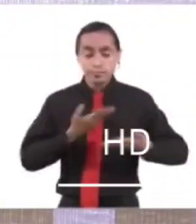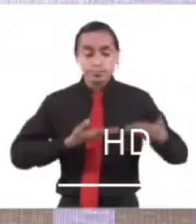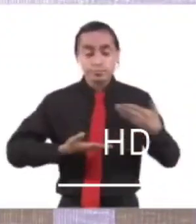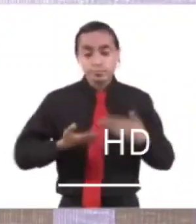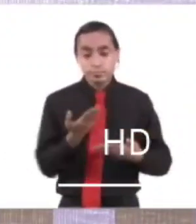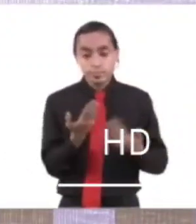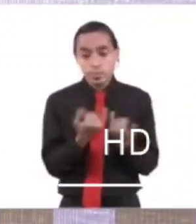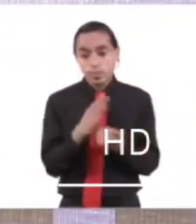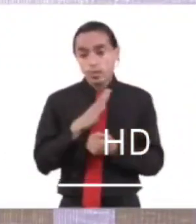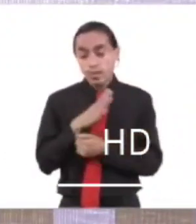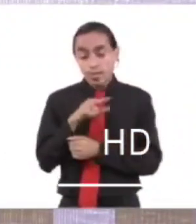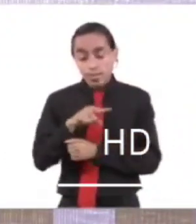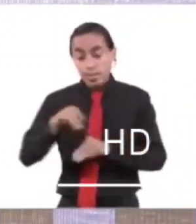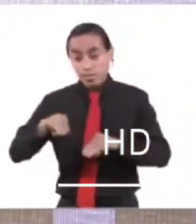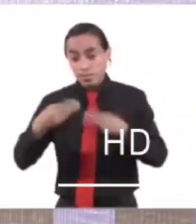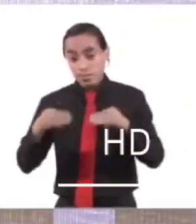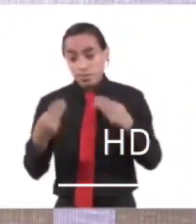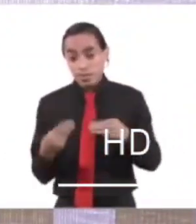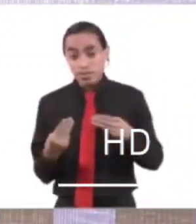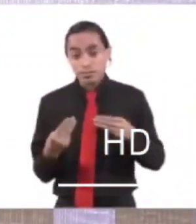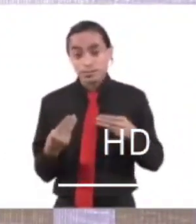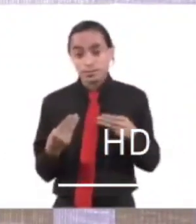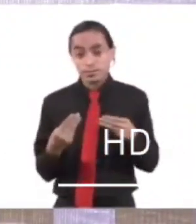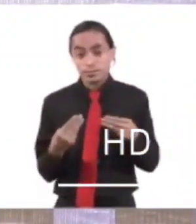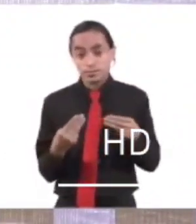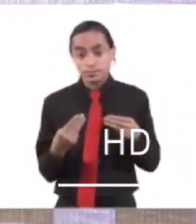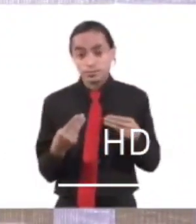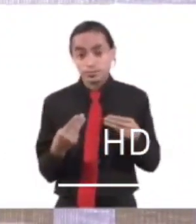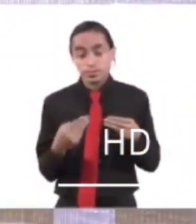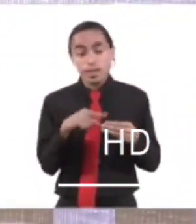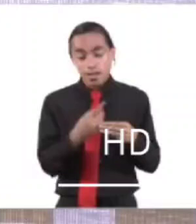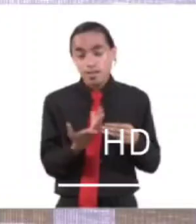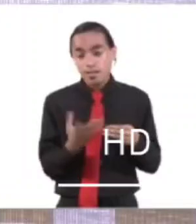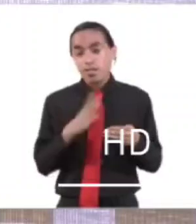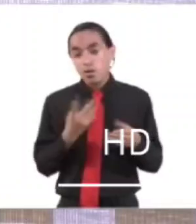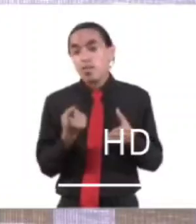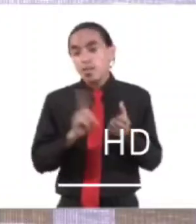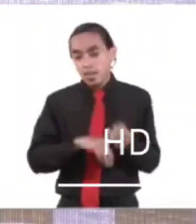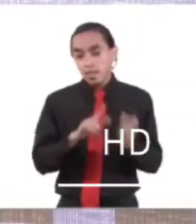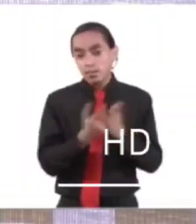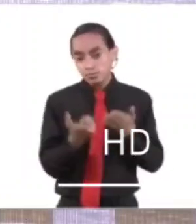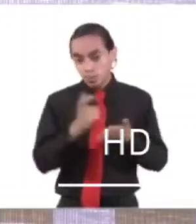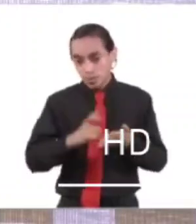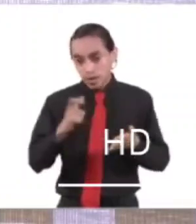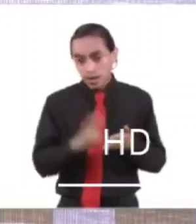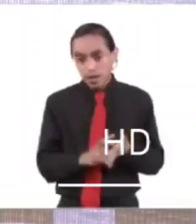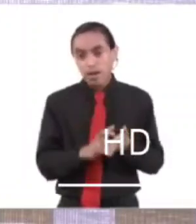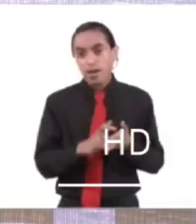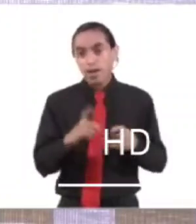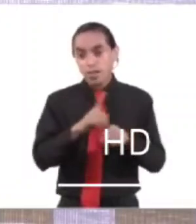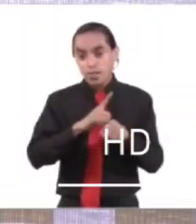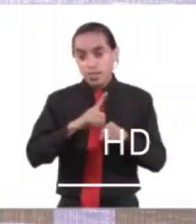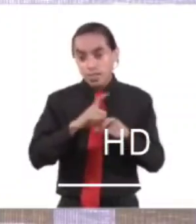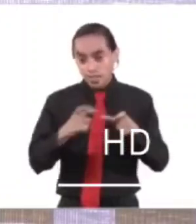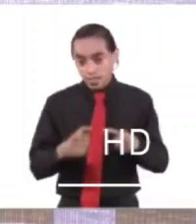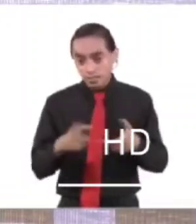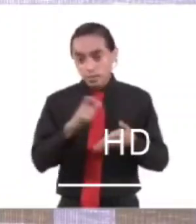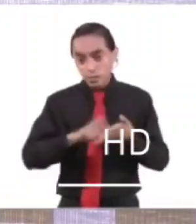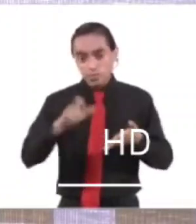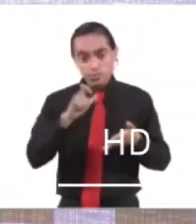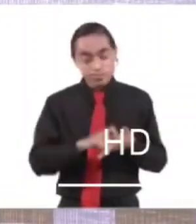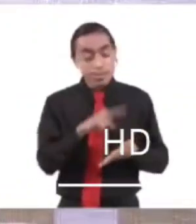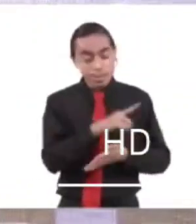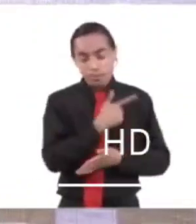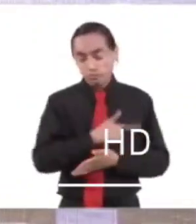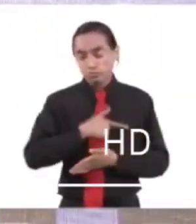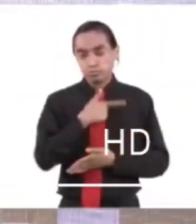de Viejo, el mercado de donde compraba libros, discos. Para él era un gusto. Entonces, pues